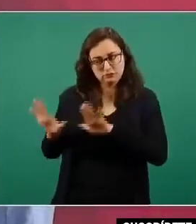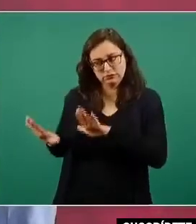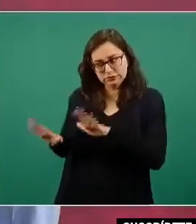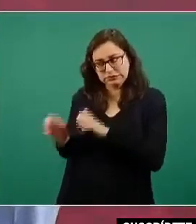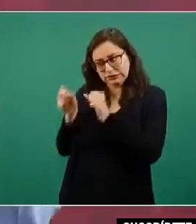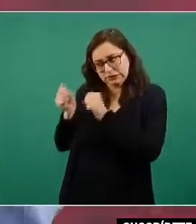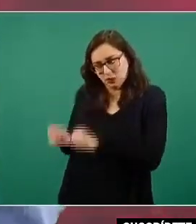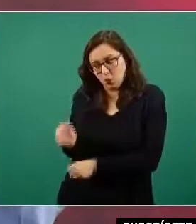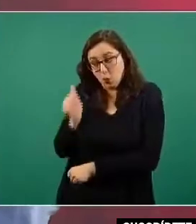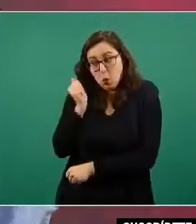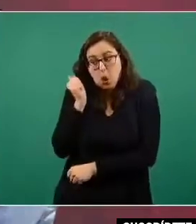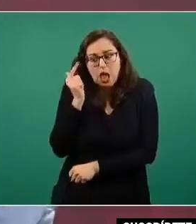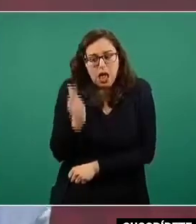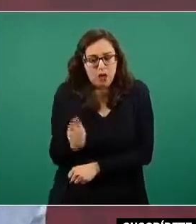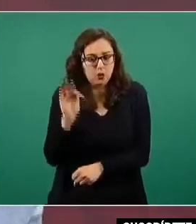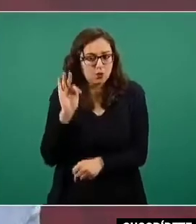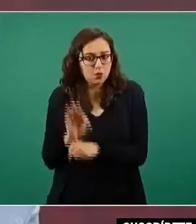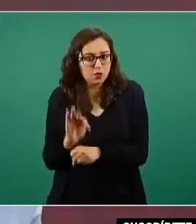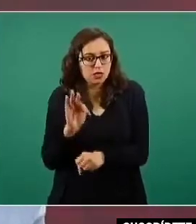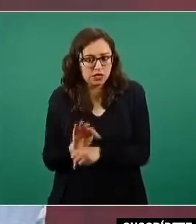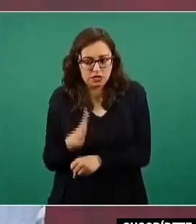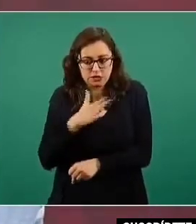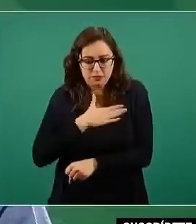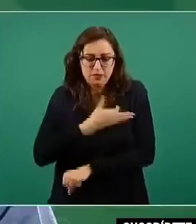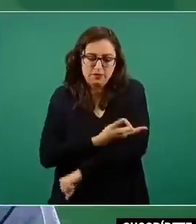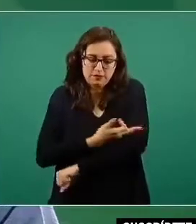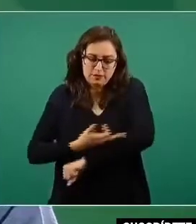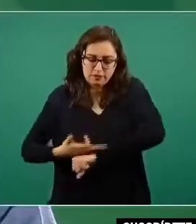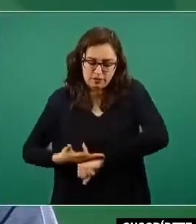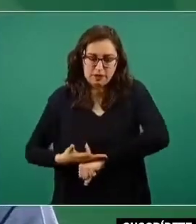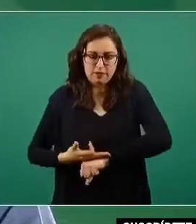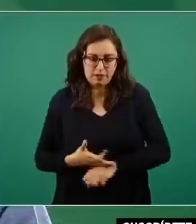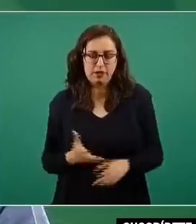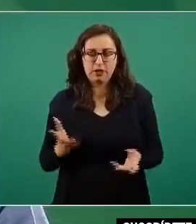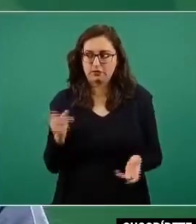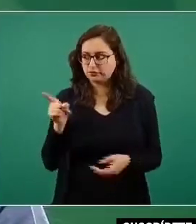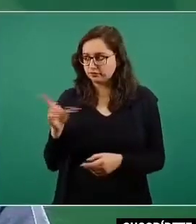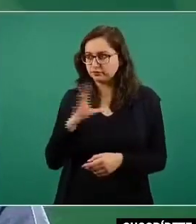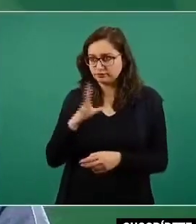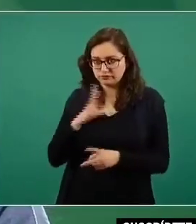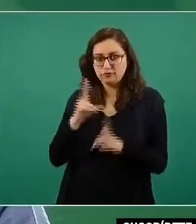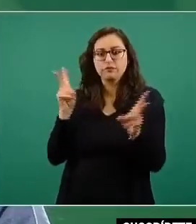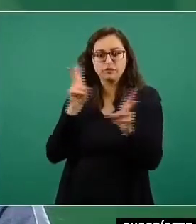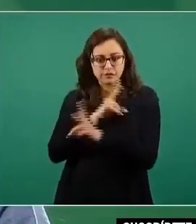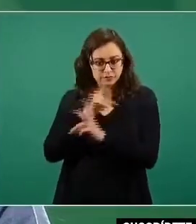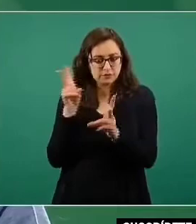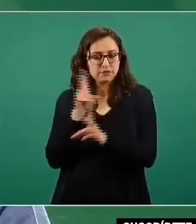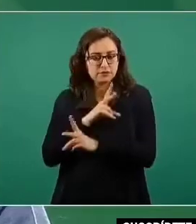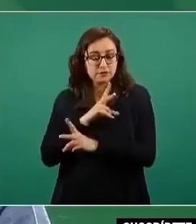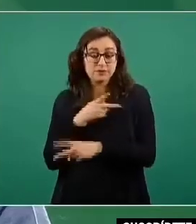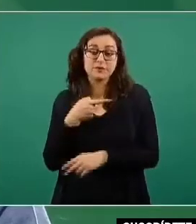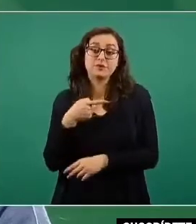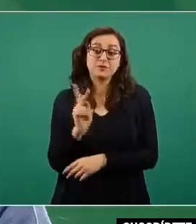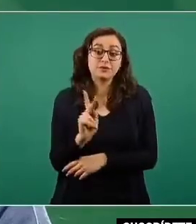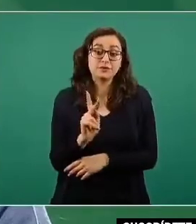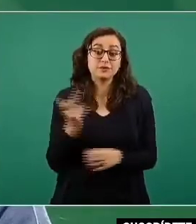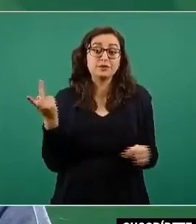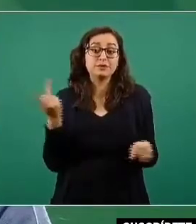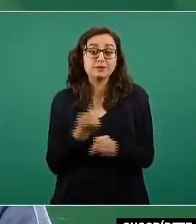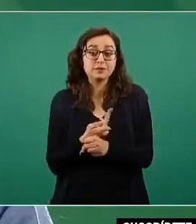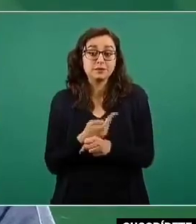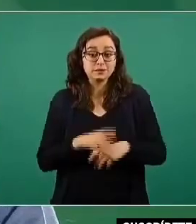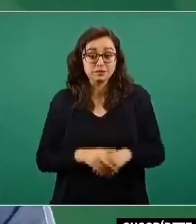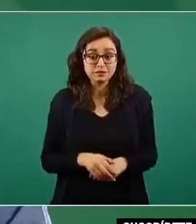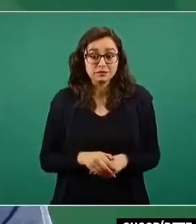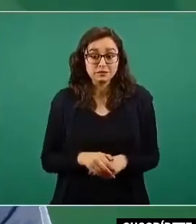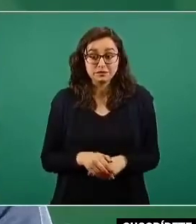que está protegido, vamos a decir, en tener la posibilidad de usarlo. Pero hay que pensar